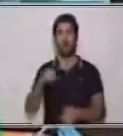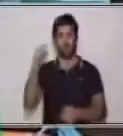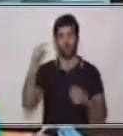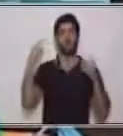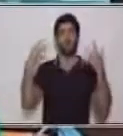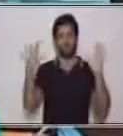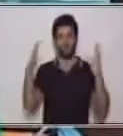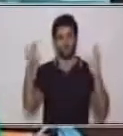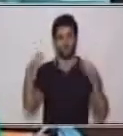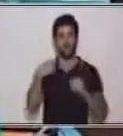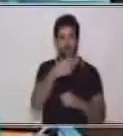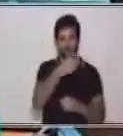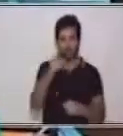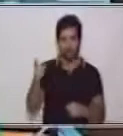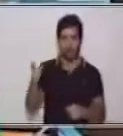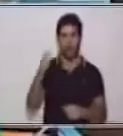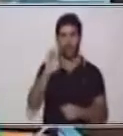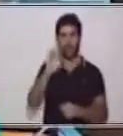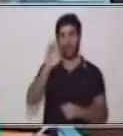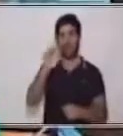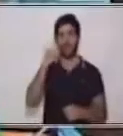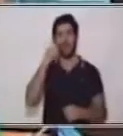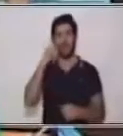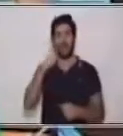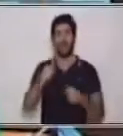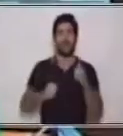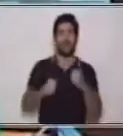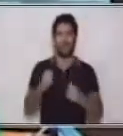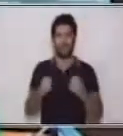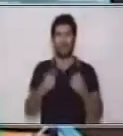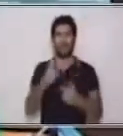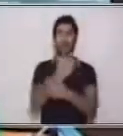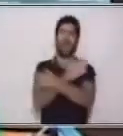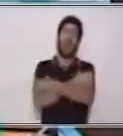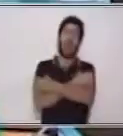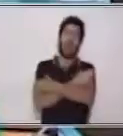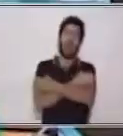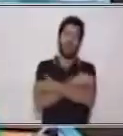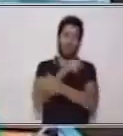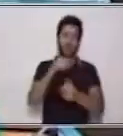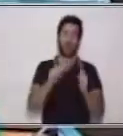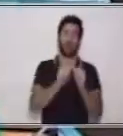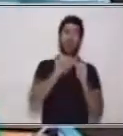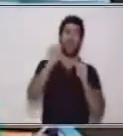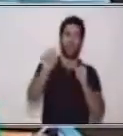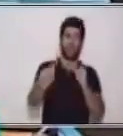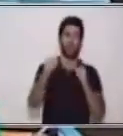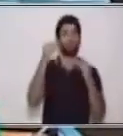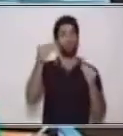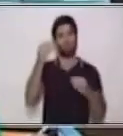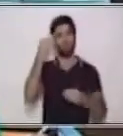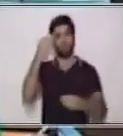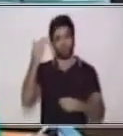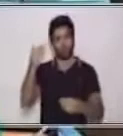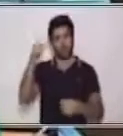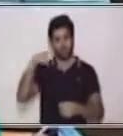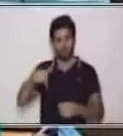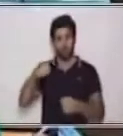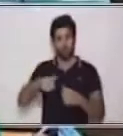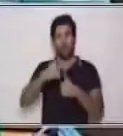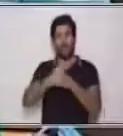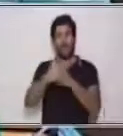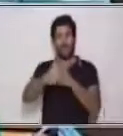felicitemos a Eric Barrondo con un abrazo a la distancia. Gracias por esos